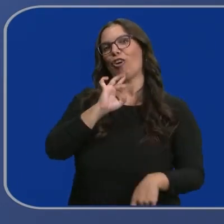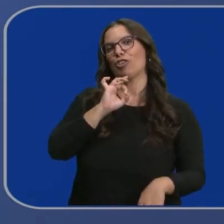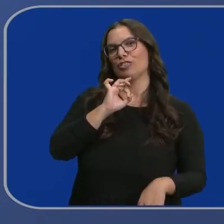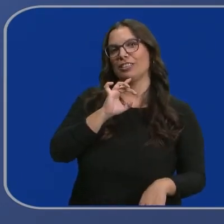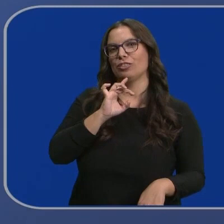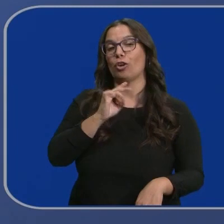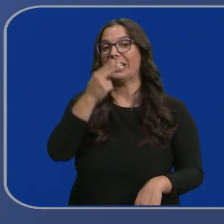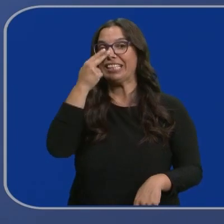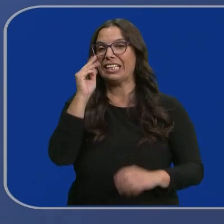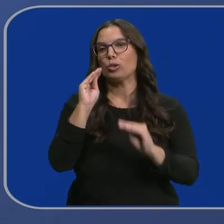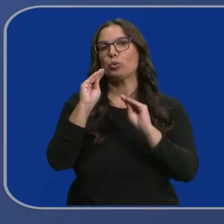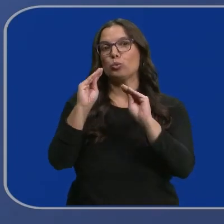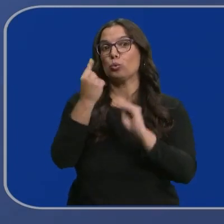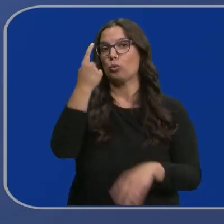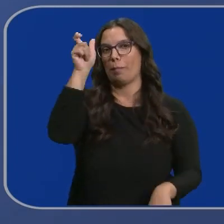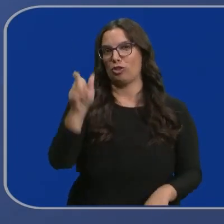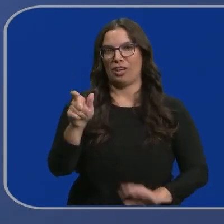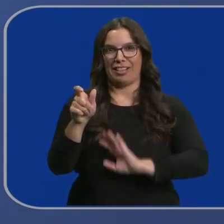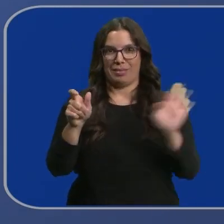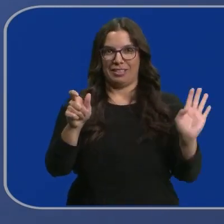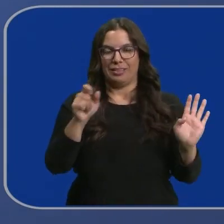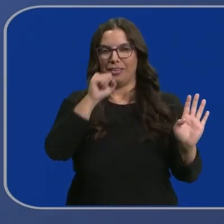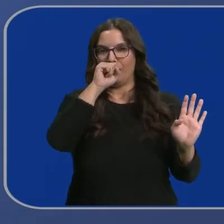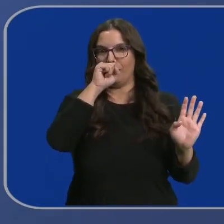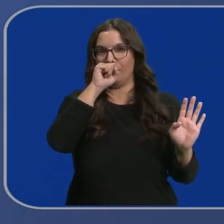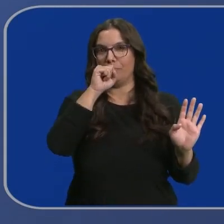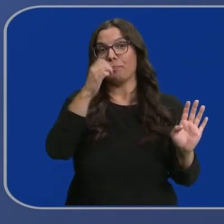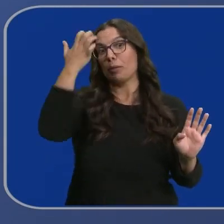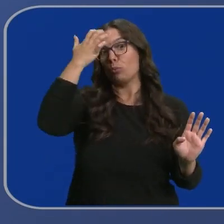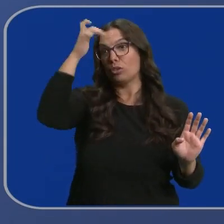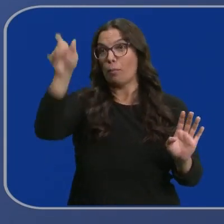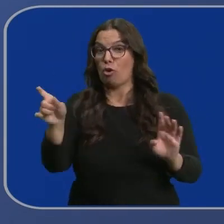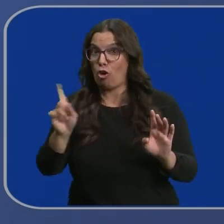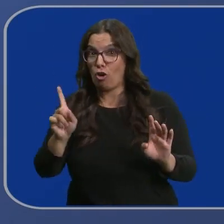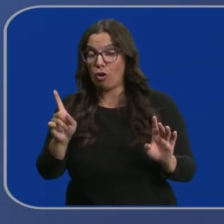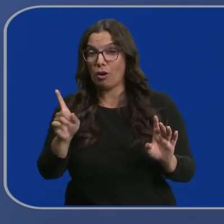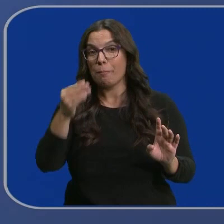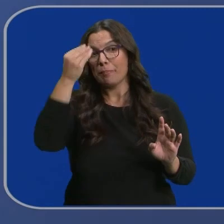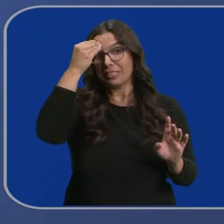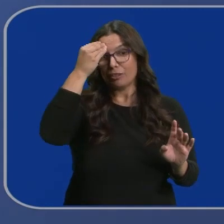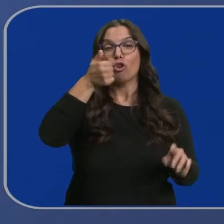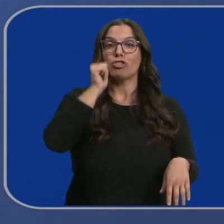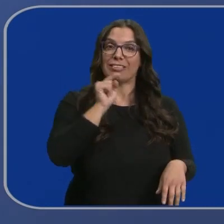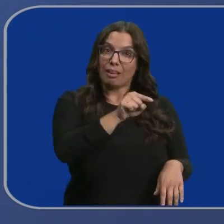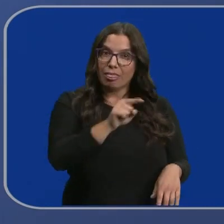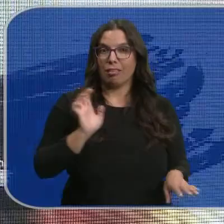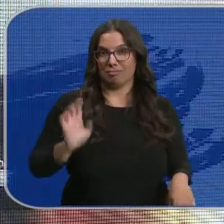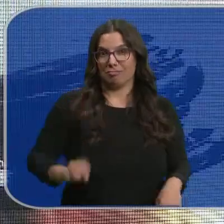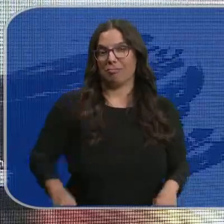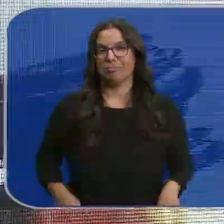a dar respuesta a los intereses de un solo hombre. Y no estoy pensando en Puigdemont, sino que estoy pensando en Pedro Sánchez.